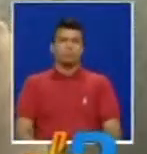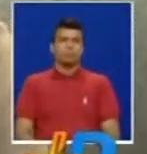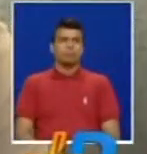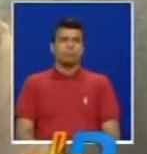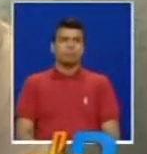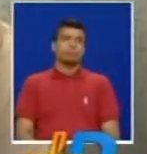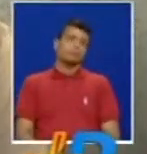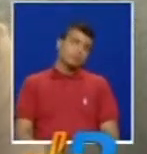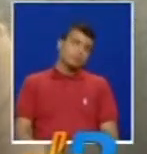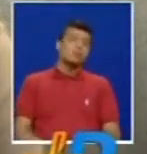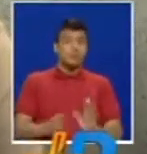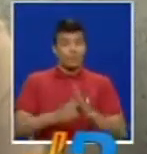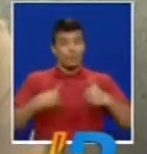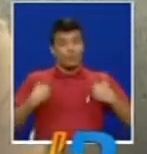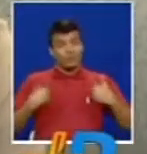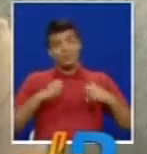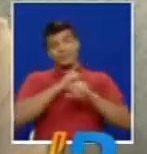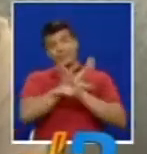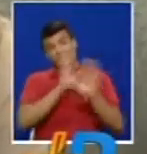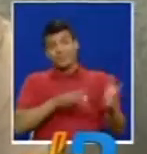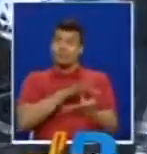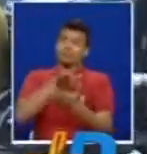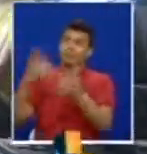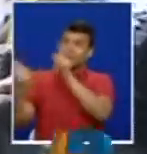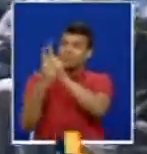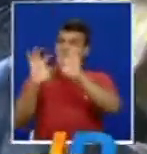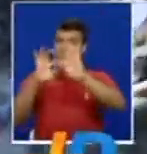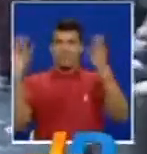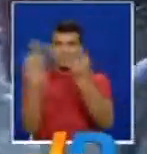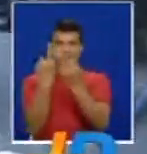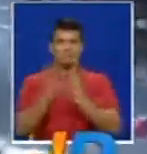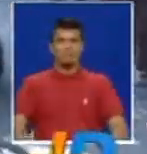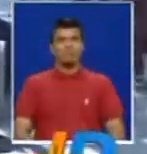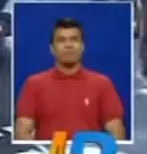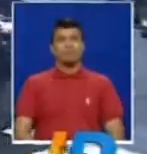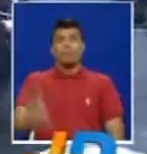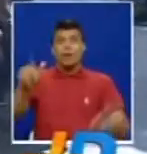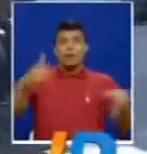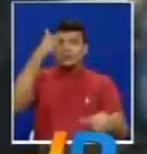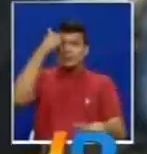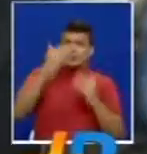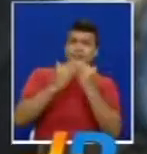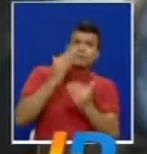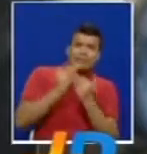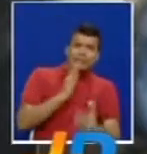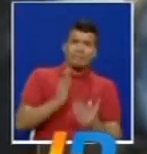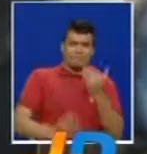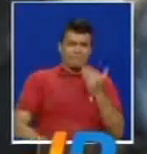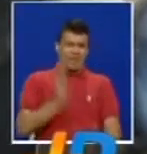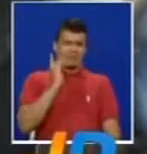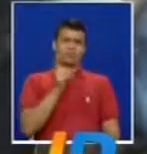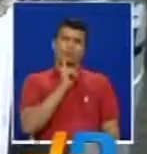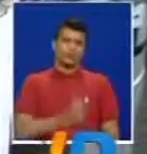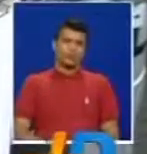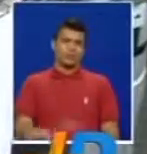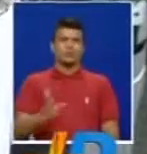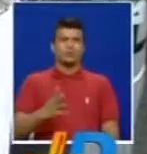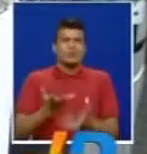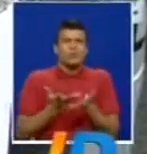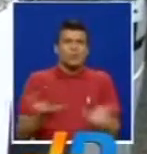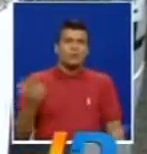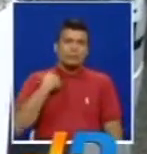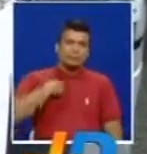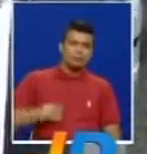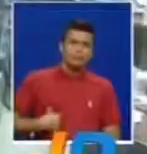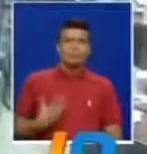pero también estamos alegres porque ya vamos a estar con nuestra familia. Pero para muchos volver a casa no ha sido fácil. Con equipaje en mano tienen que esperar